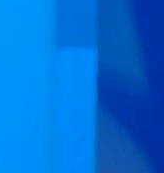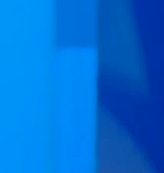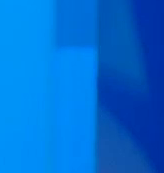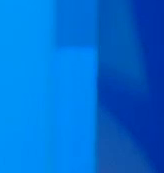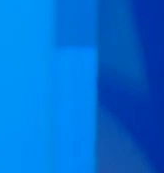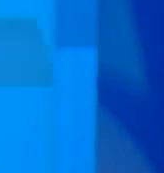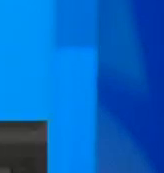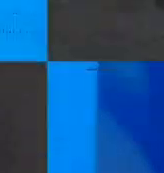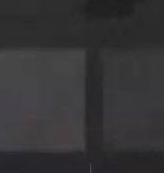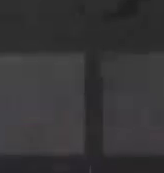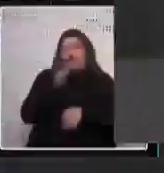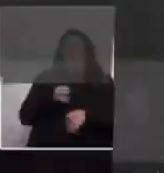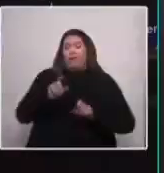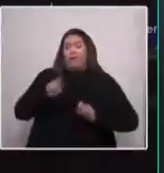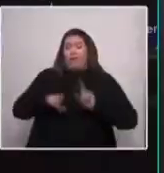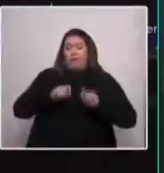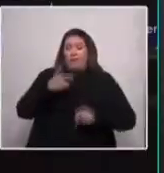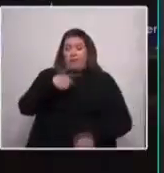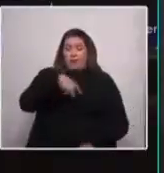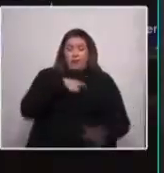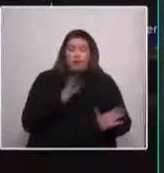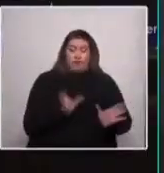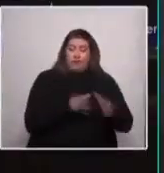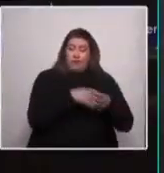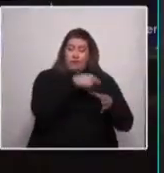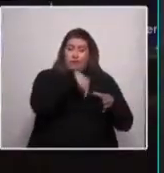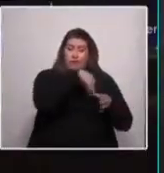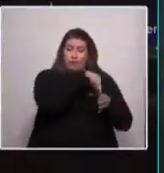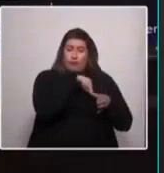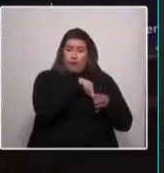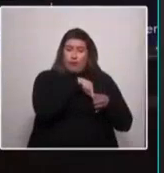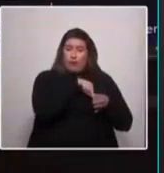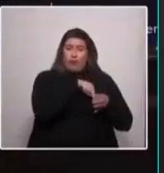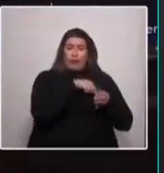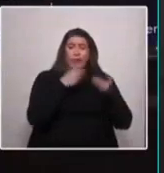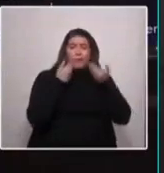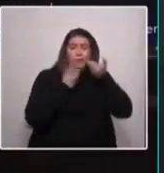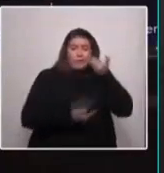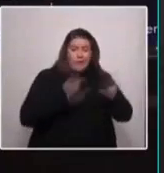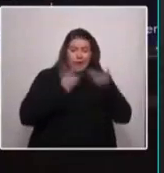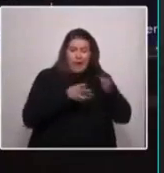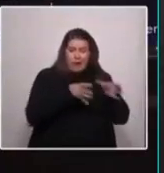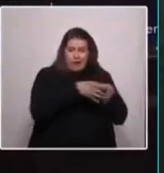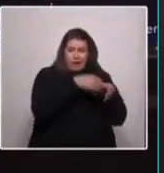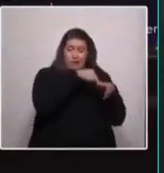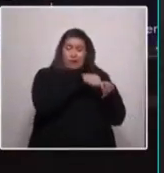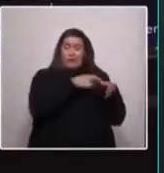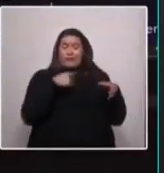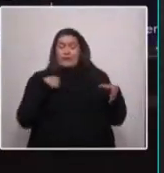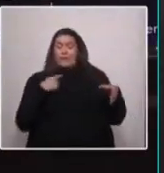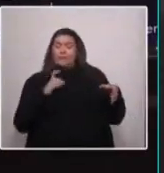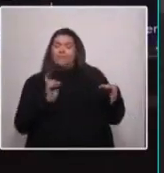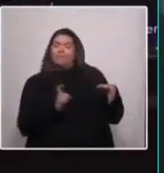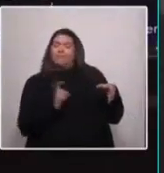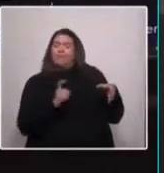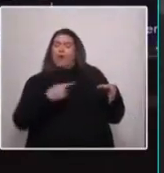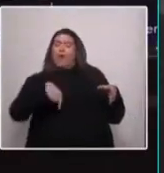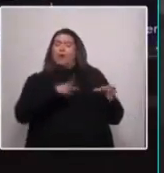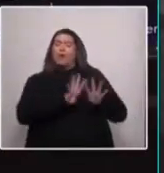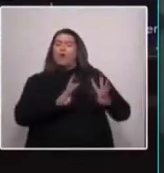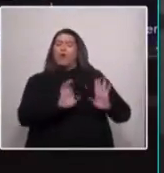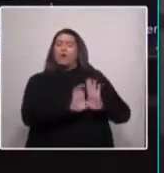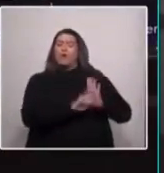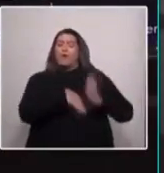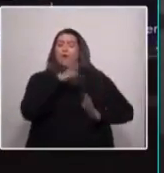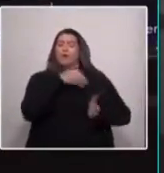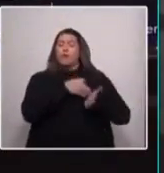llegaron a constituirse, los convencionales no había protocolo sanitario, no estaban en los equipos, no tenían